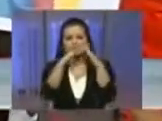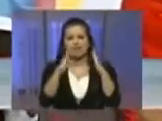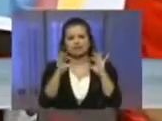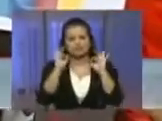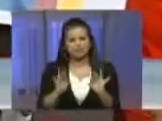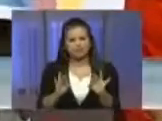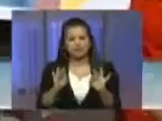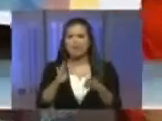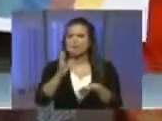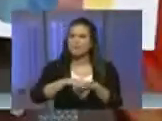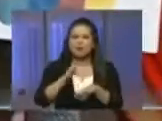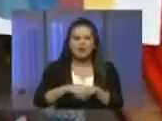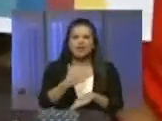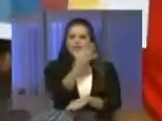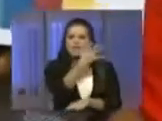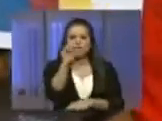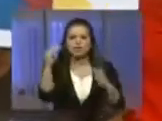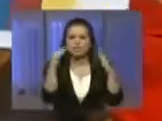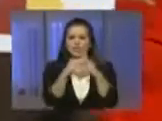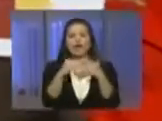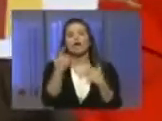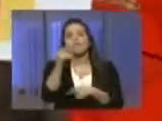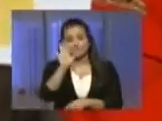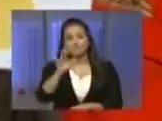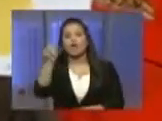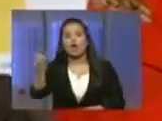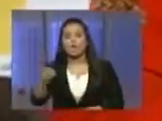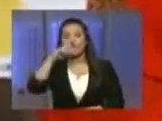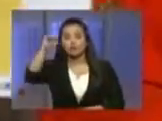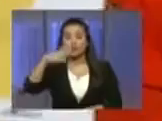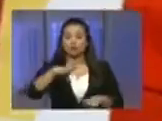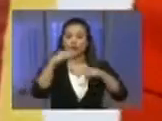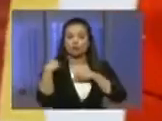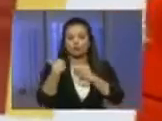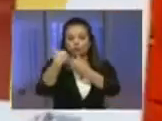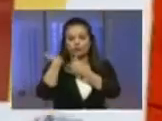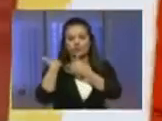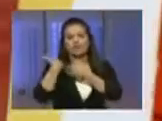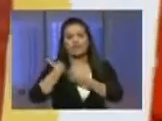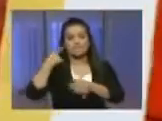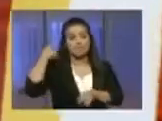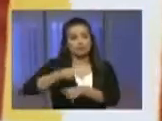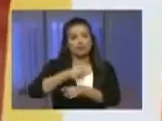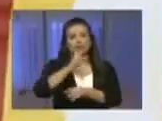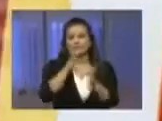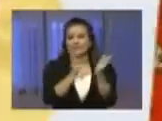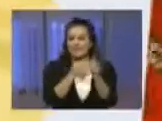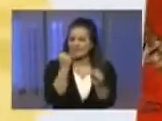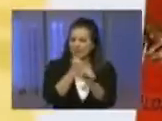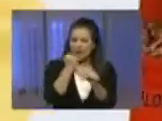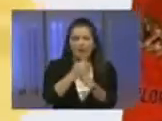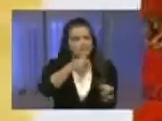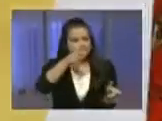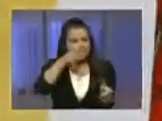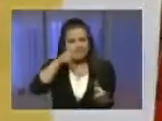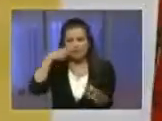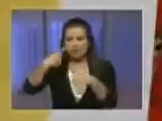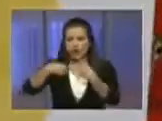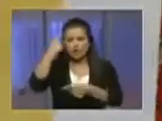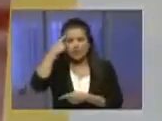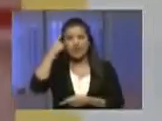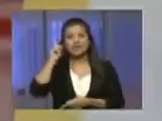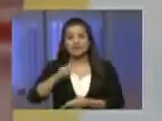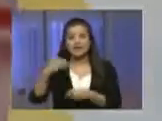usted al frente de la gran misión barrio nuevo barro tricolor como nos los ha indicado apretando supervisando todos los días nos ha